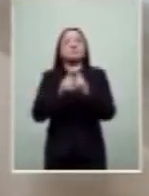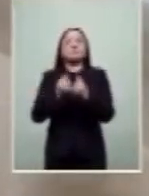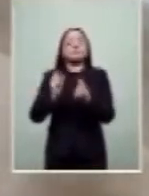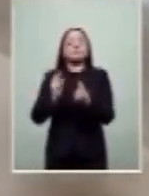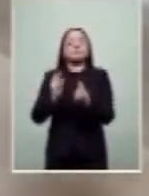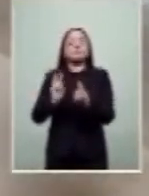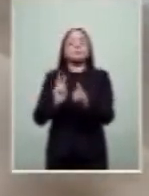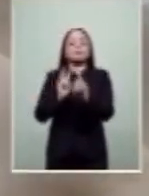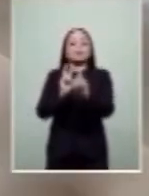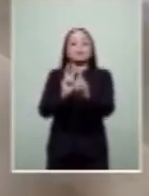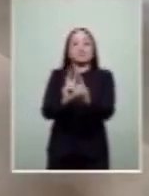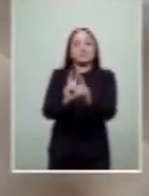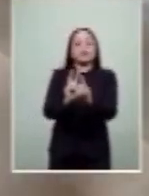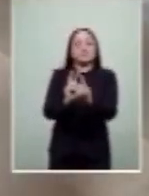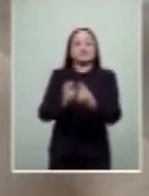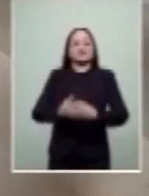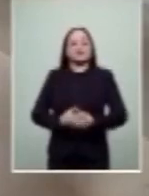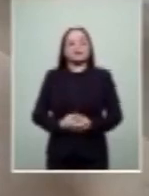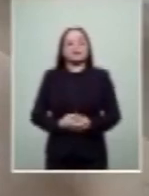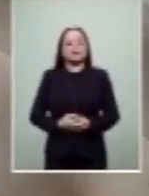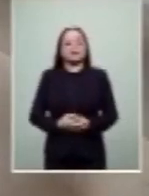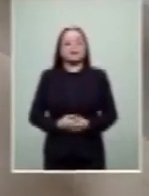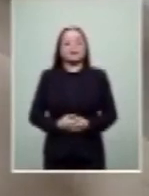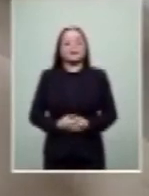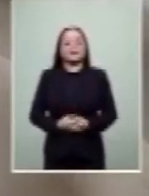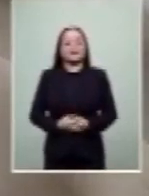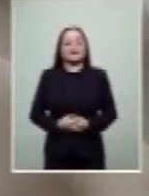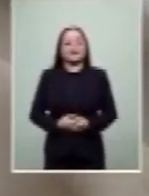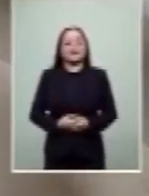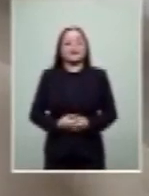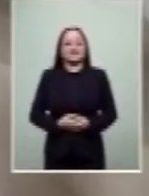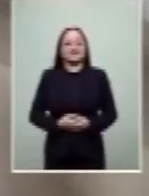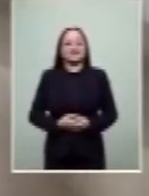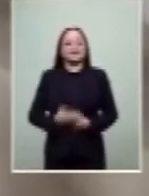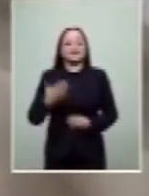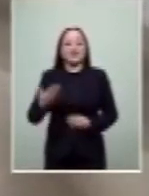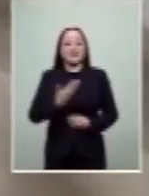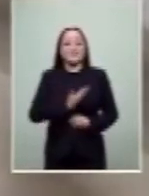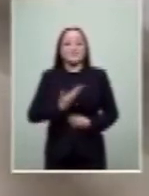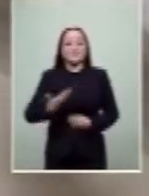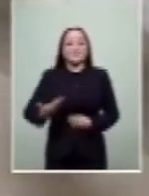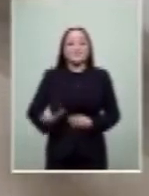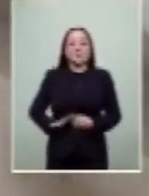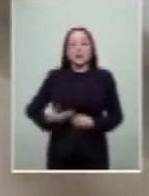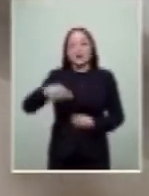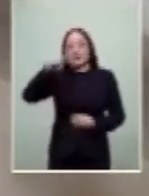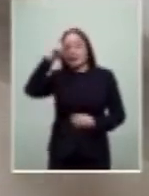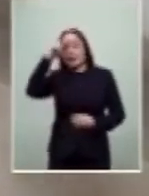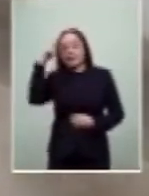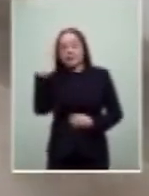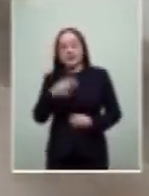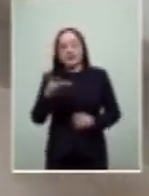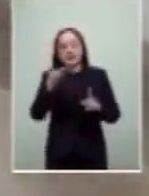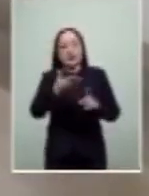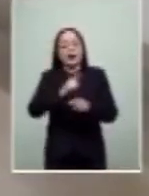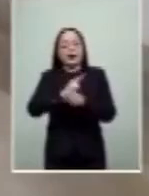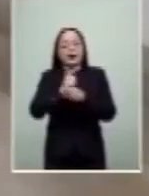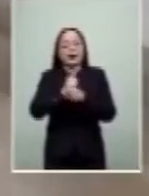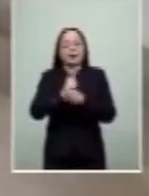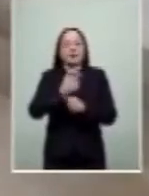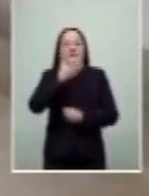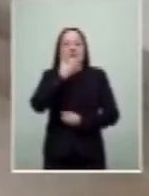mensaje por los medios digitales, por los noticieros de radio y de televisión, fue la expresión de